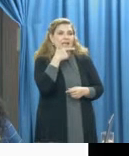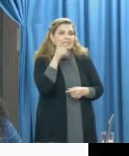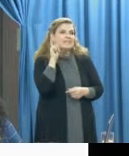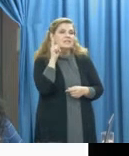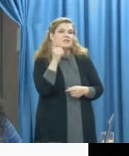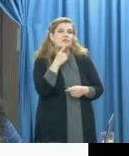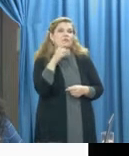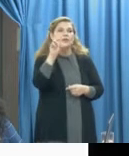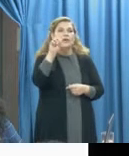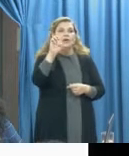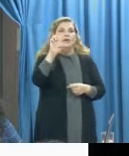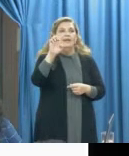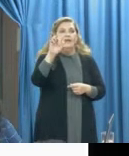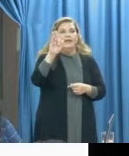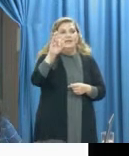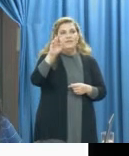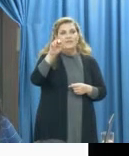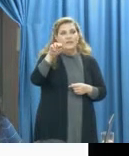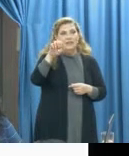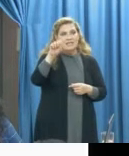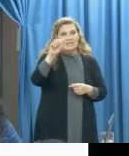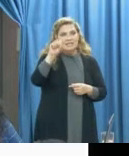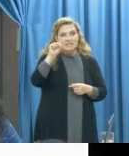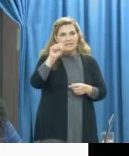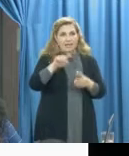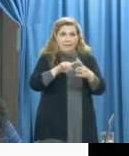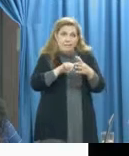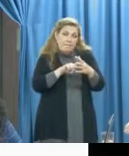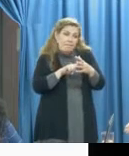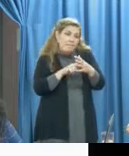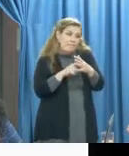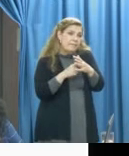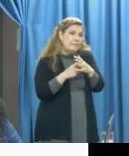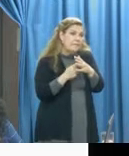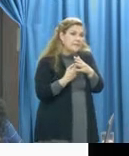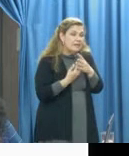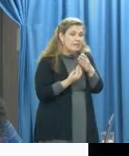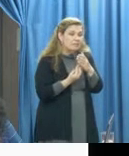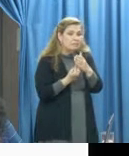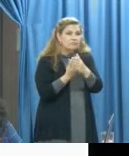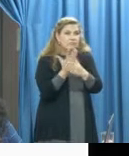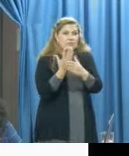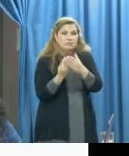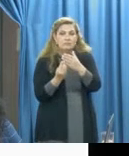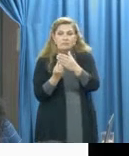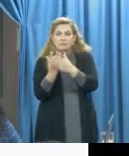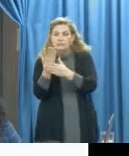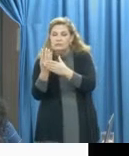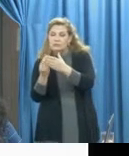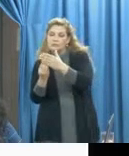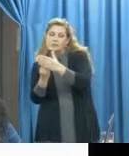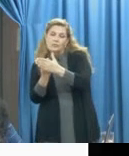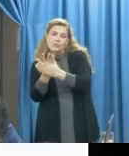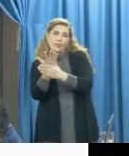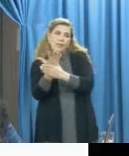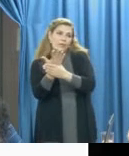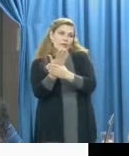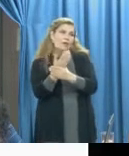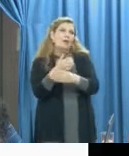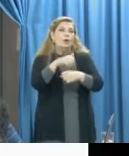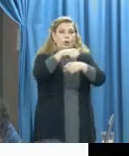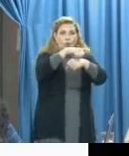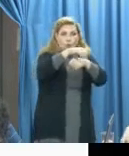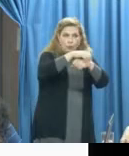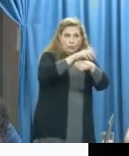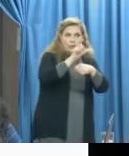inglés de Daphnes, y a raíz que fueron apareciendo, se fueron numerando. Cuando